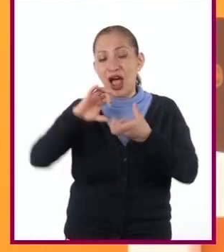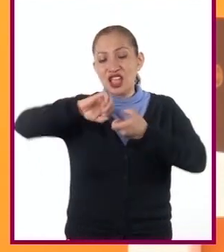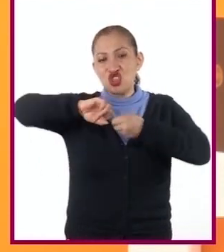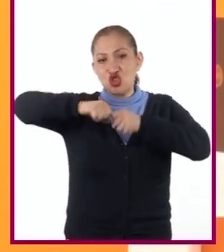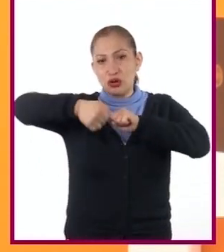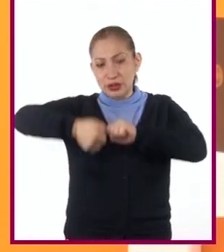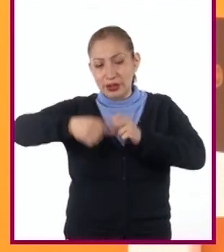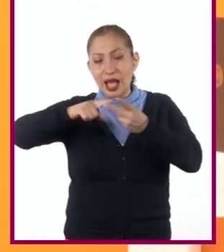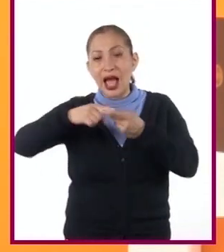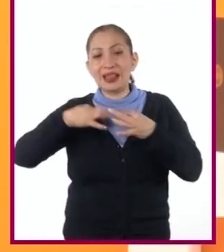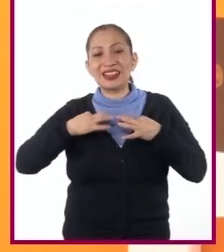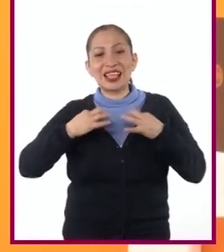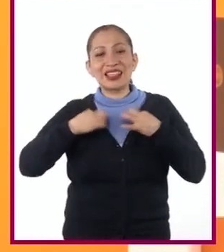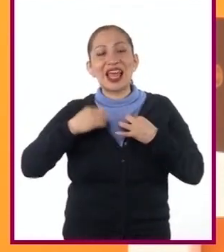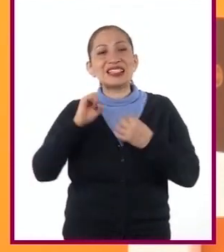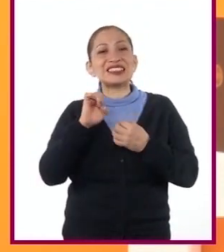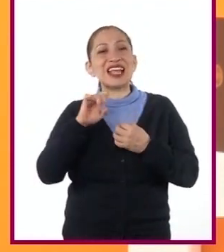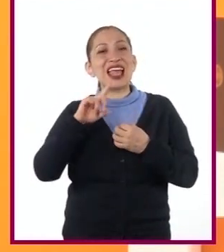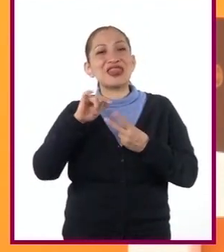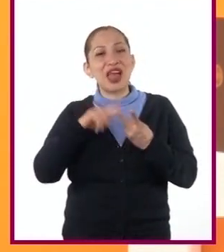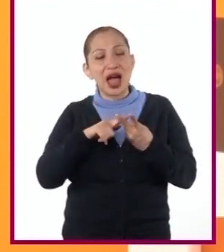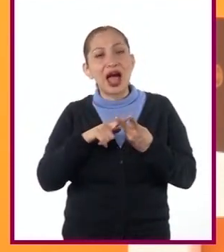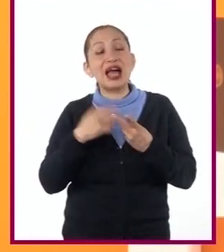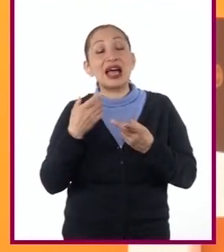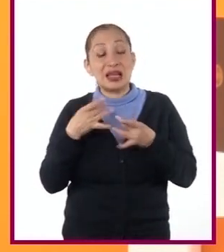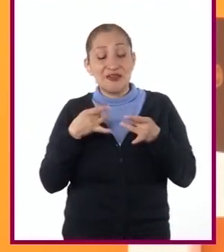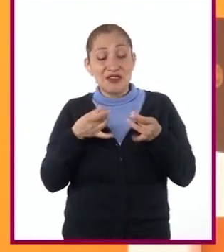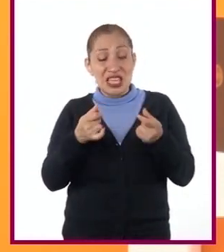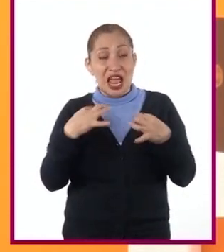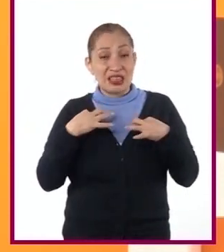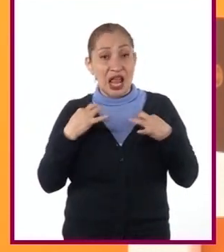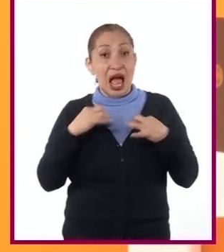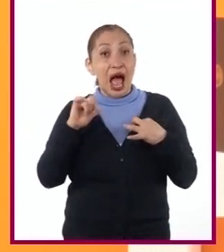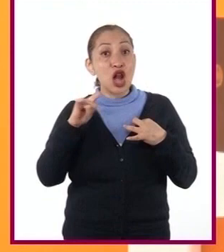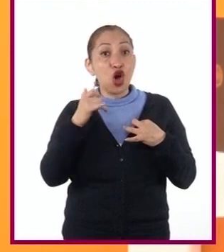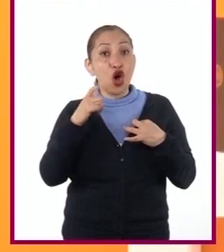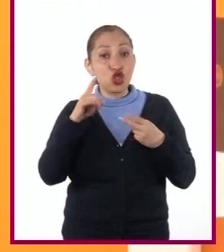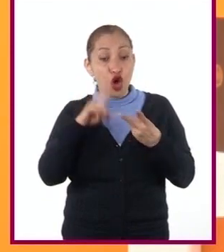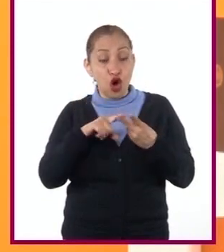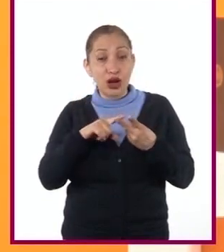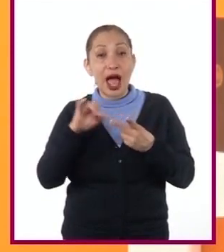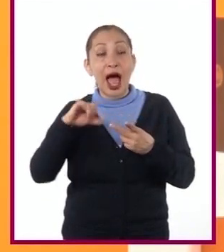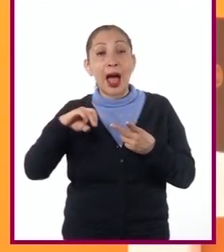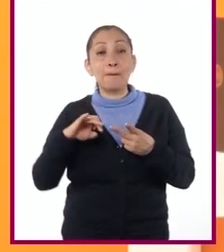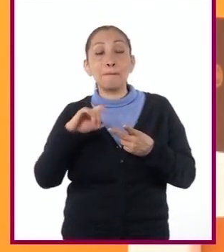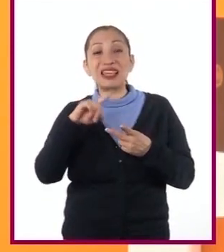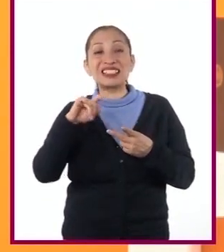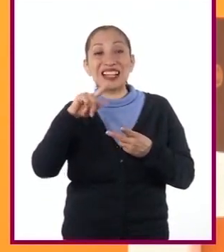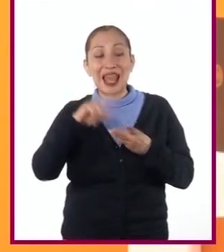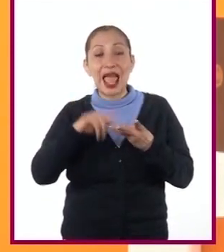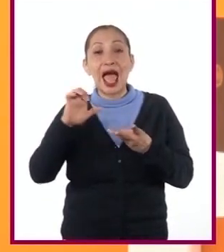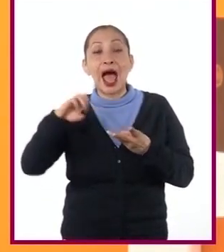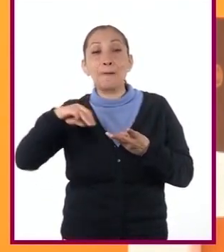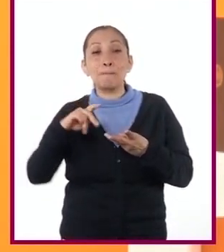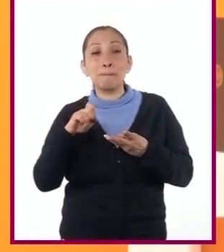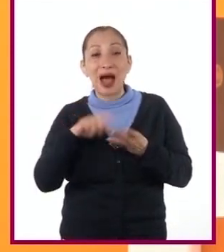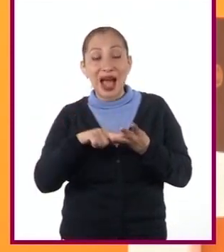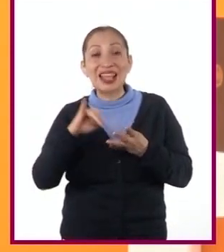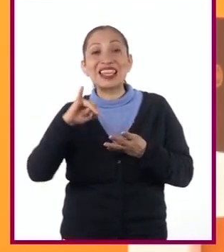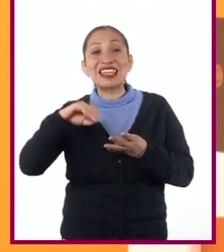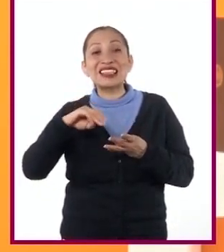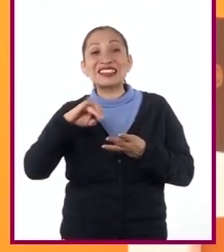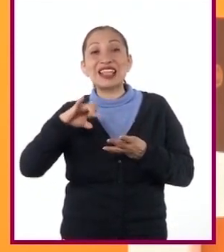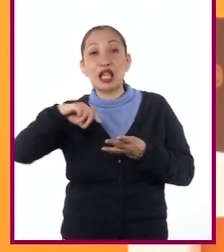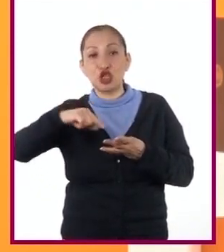torcida, tejidos de seda, telas finas de algodón, almizcle, ámbar,